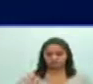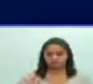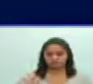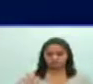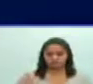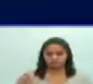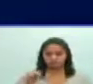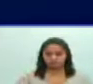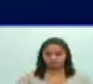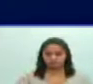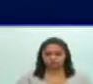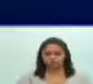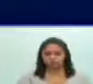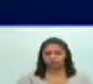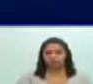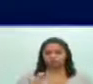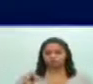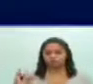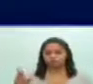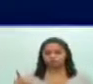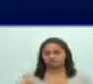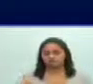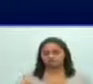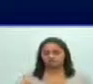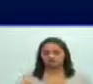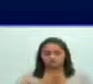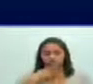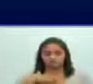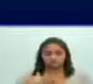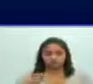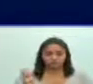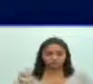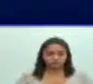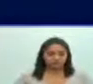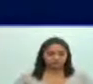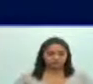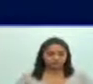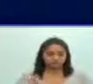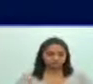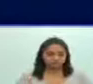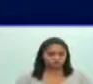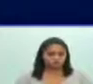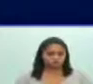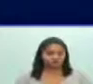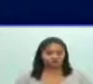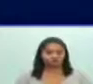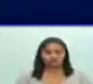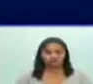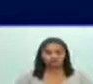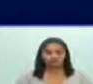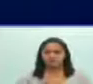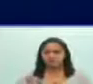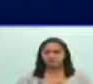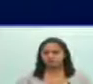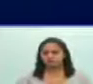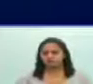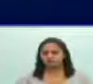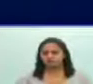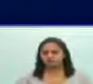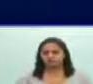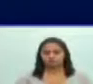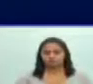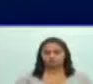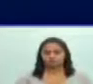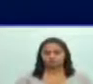Va cohesionando, fíjense cómo el autor con uso de distintos pronombres en distintas funciones va cohesionando la